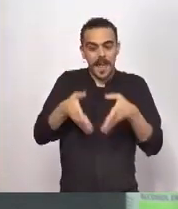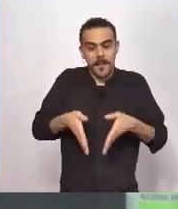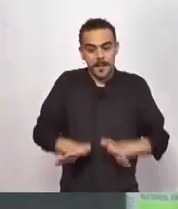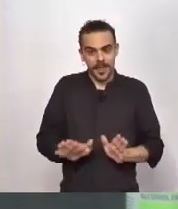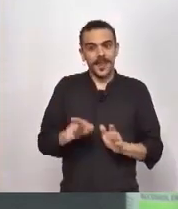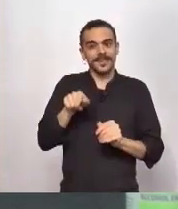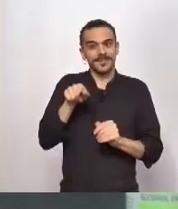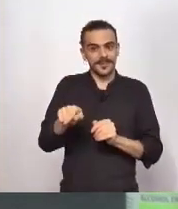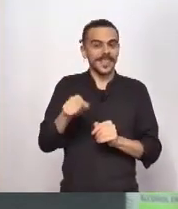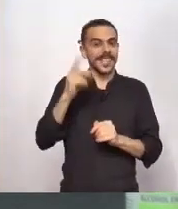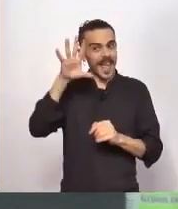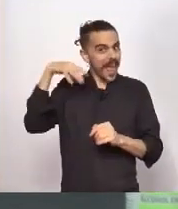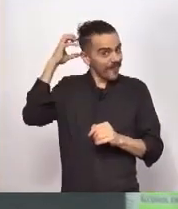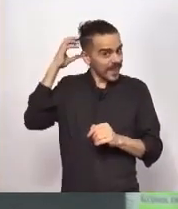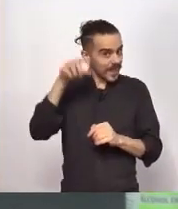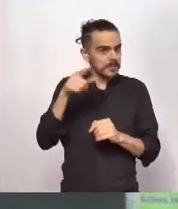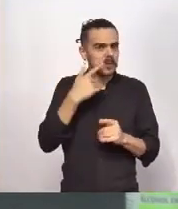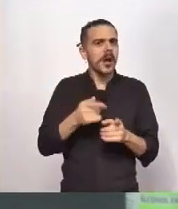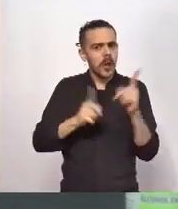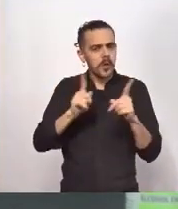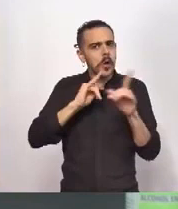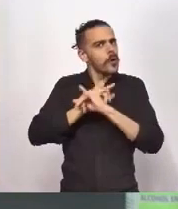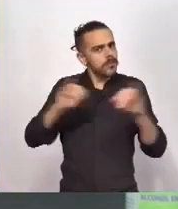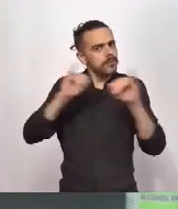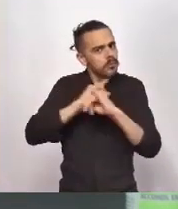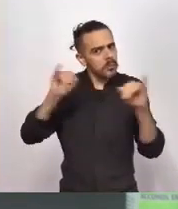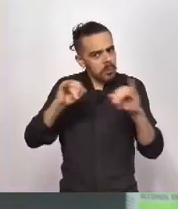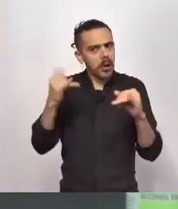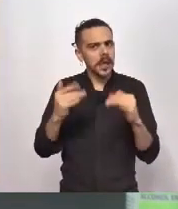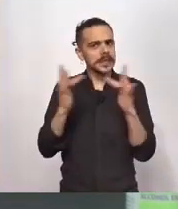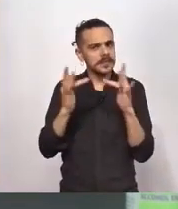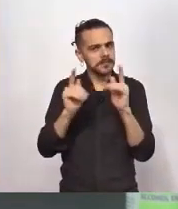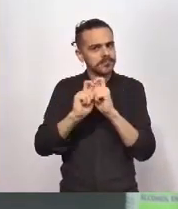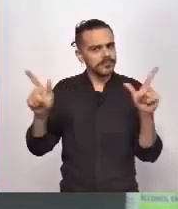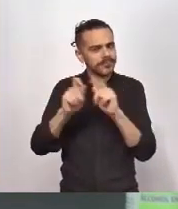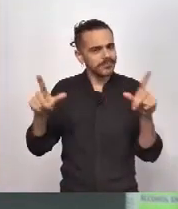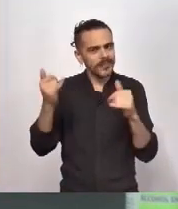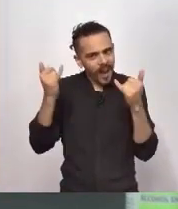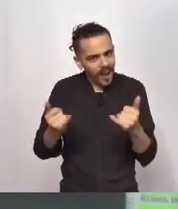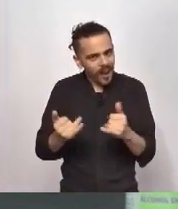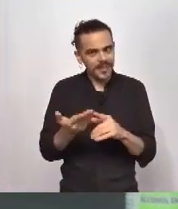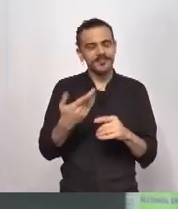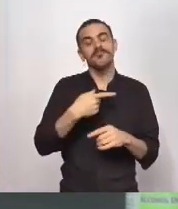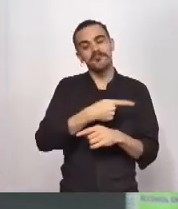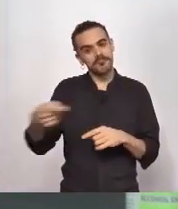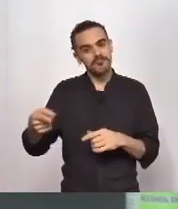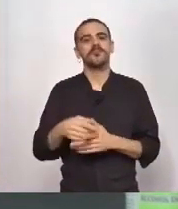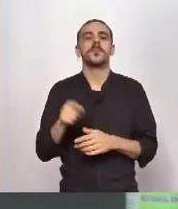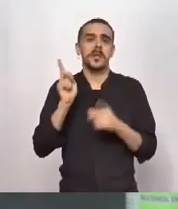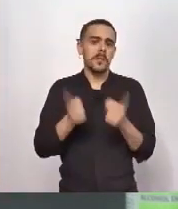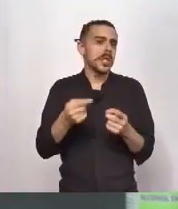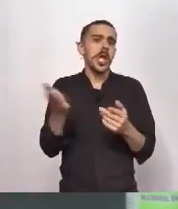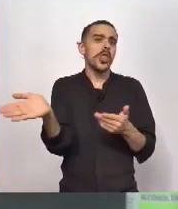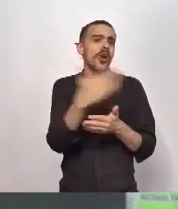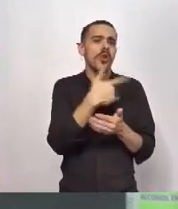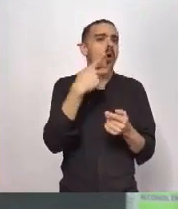serie de actividades virtuales y así cada uno de nuestros museos está trabajando en programas para poder ofrecer